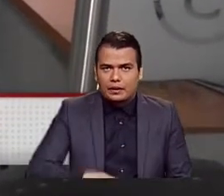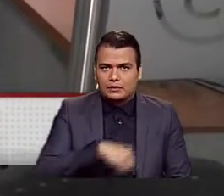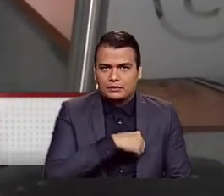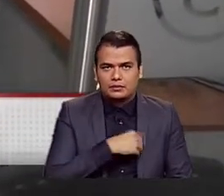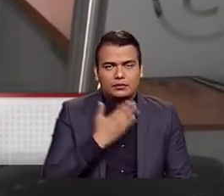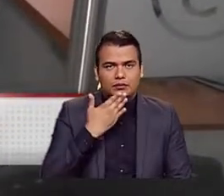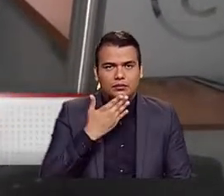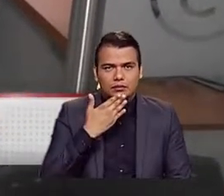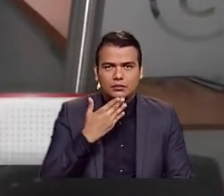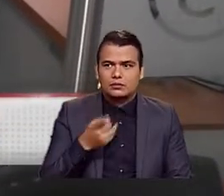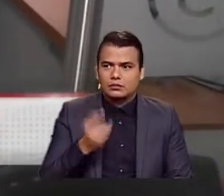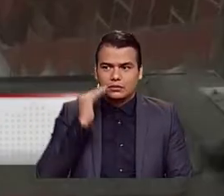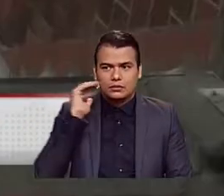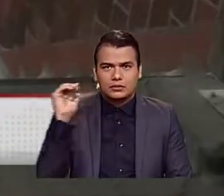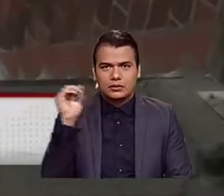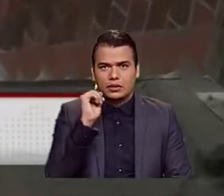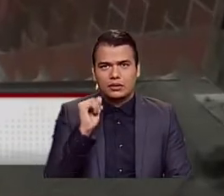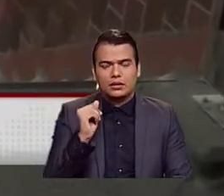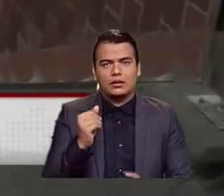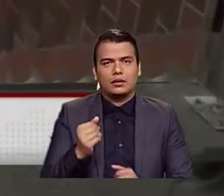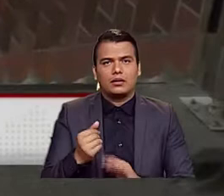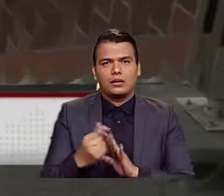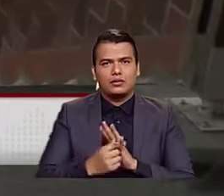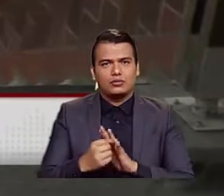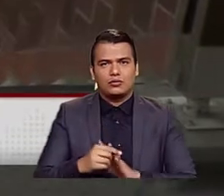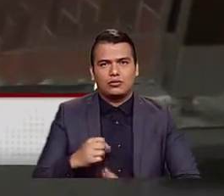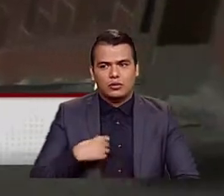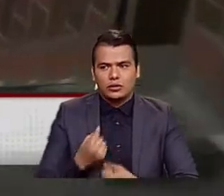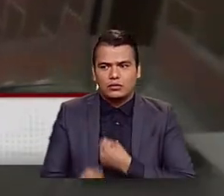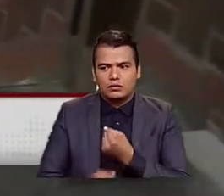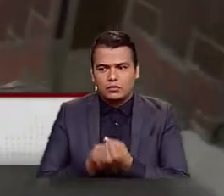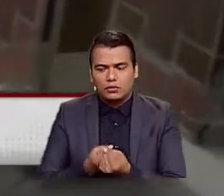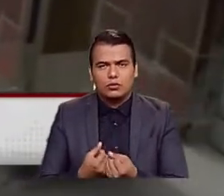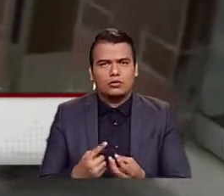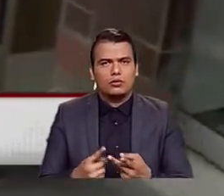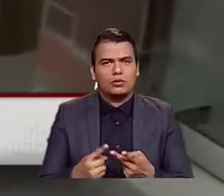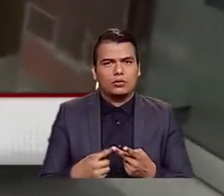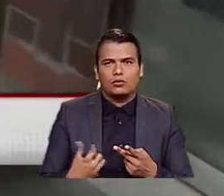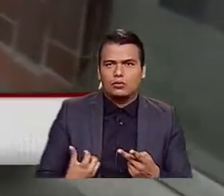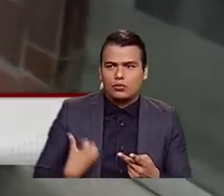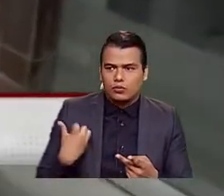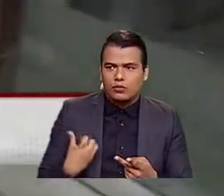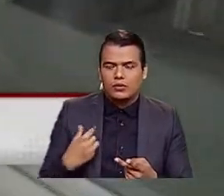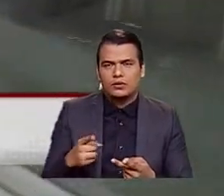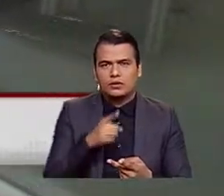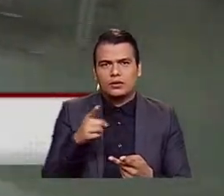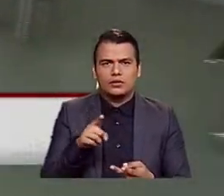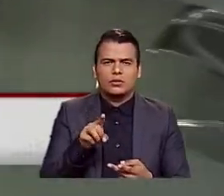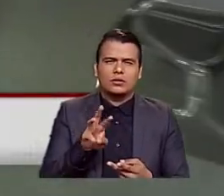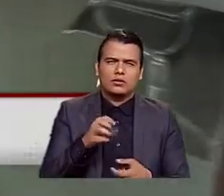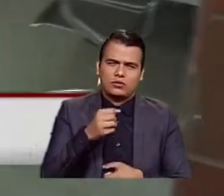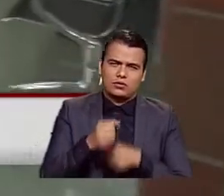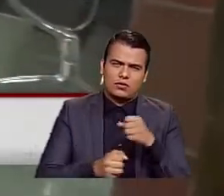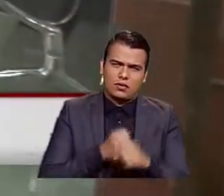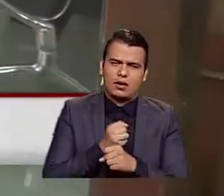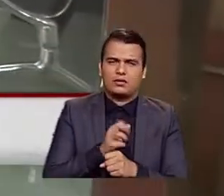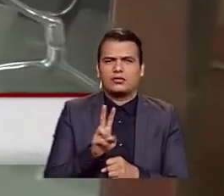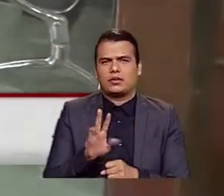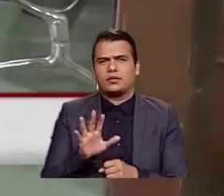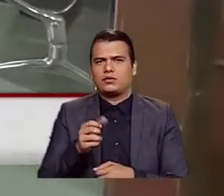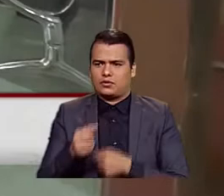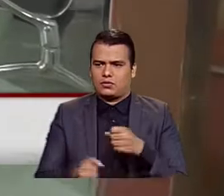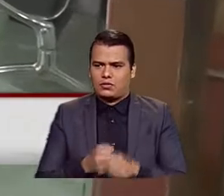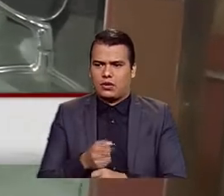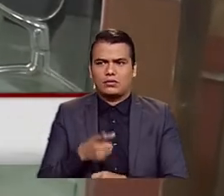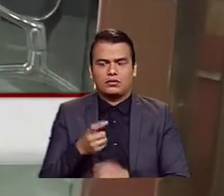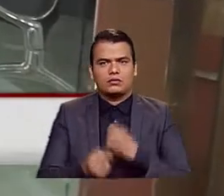oportunidad a las madres cabeza de hogar, a los jóvenes entre los 18 y los 25 años, porque es